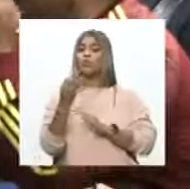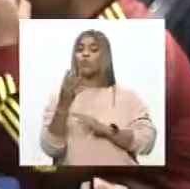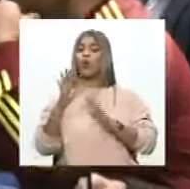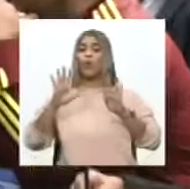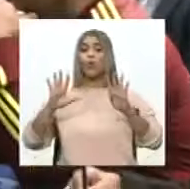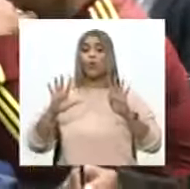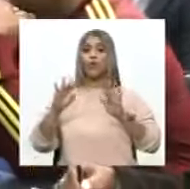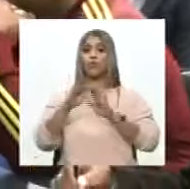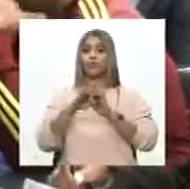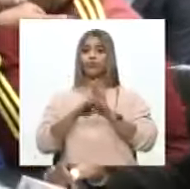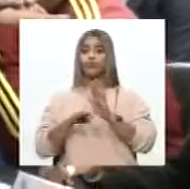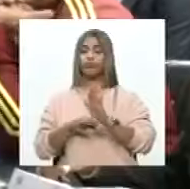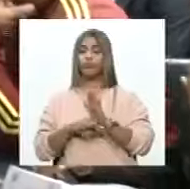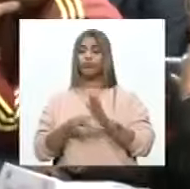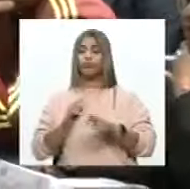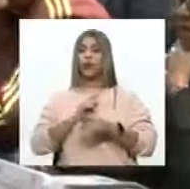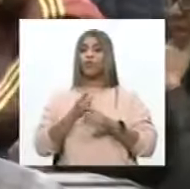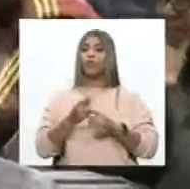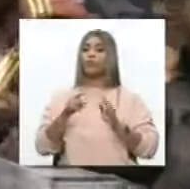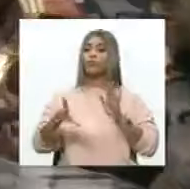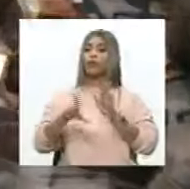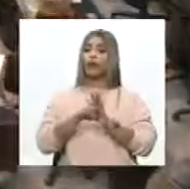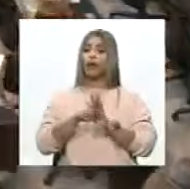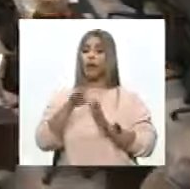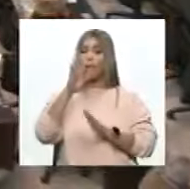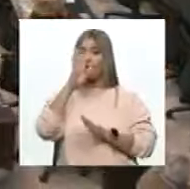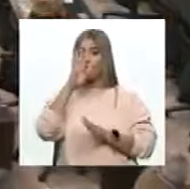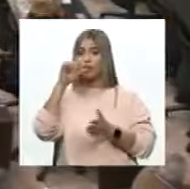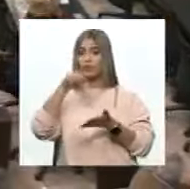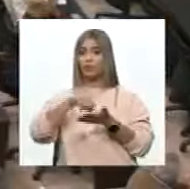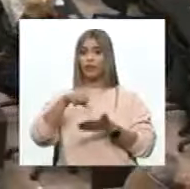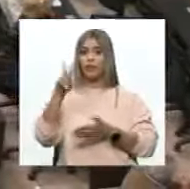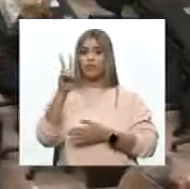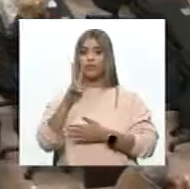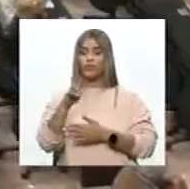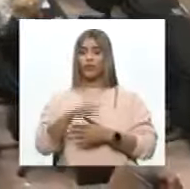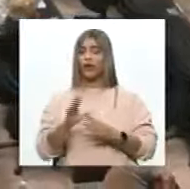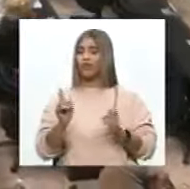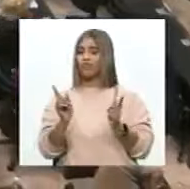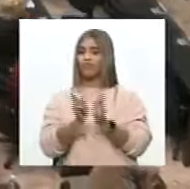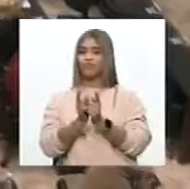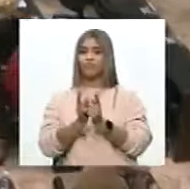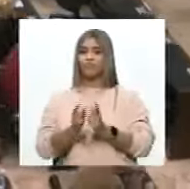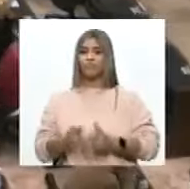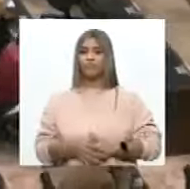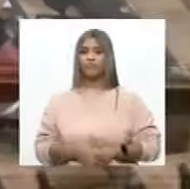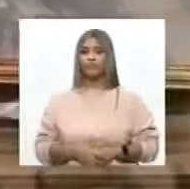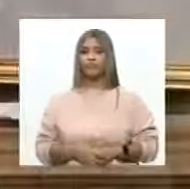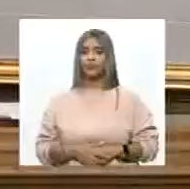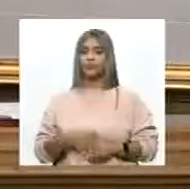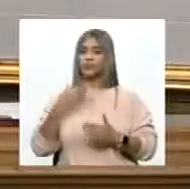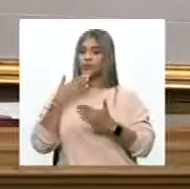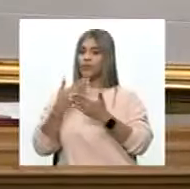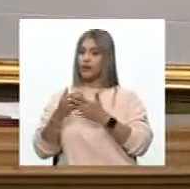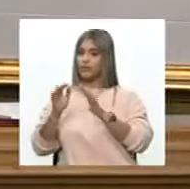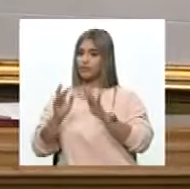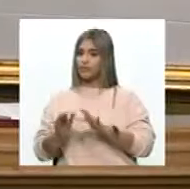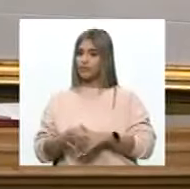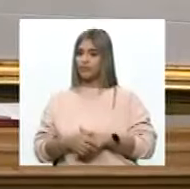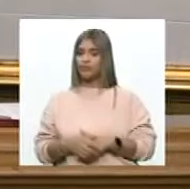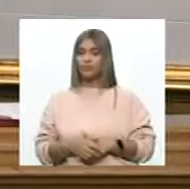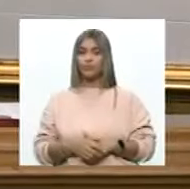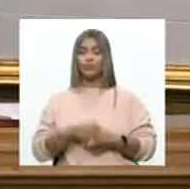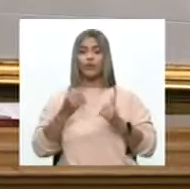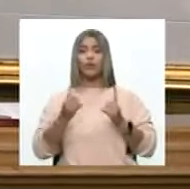decreto con rango, valor y fuerza de ley del Banco Central de Venezuela. Es todo, ciudadano presidente. Gracias, secretaria. Sírvase, por